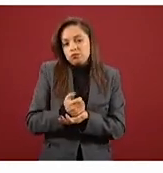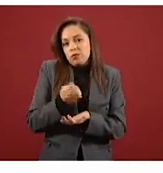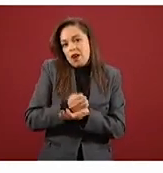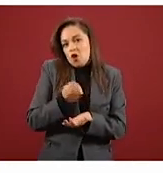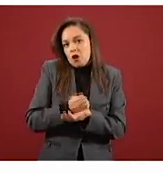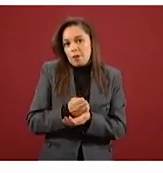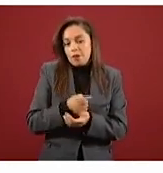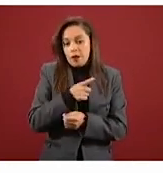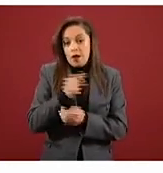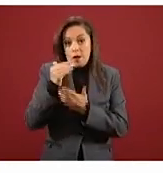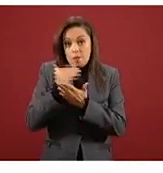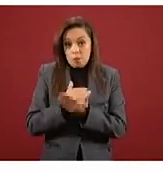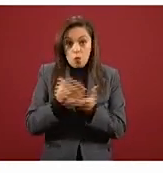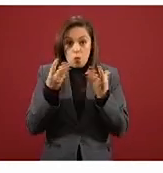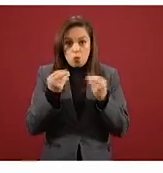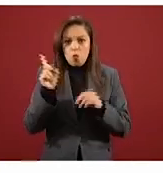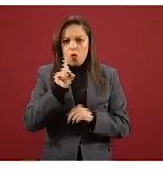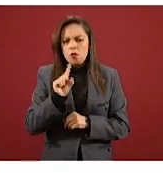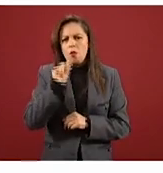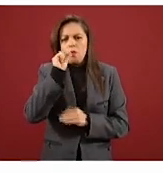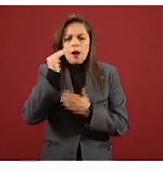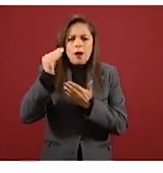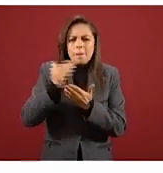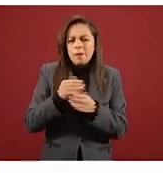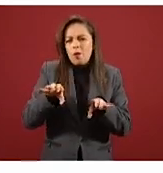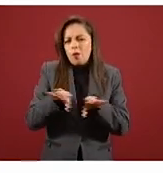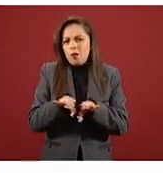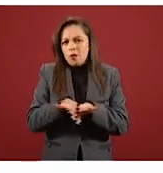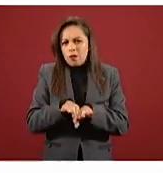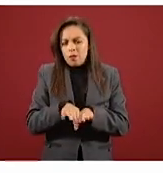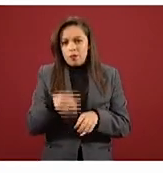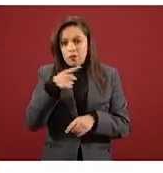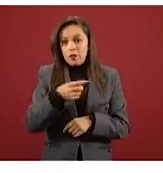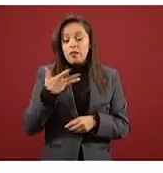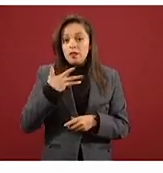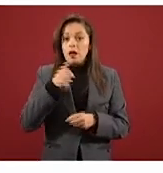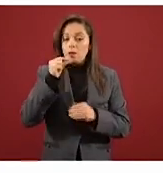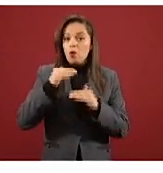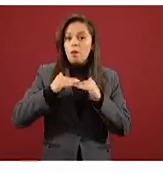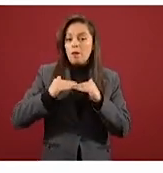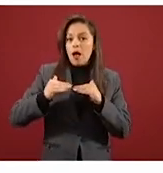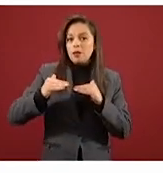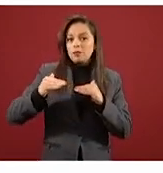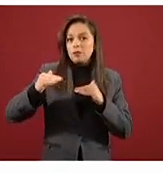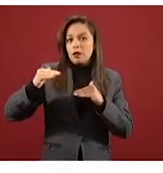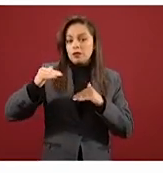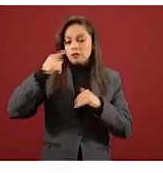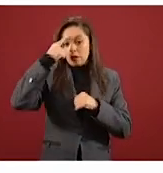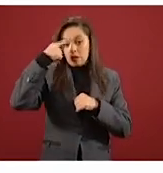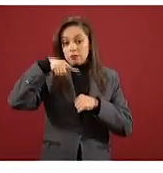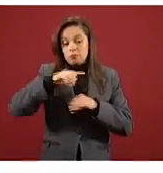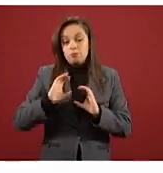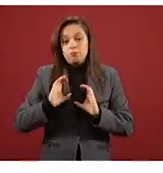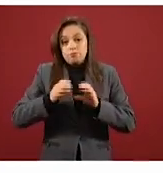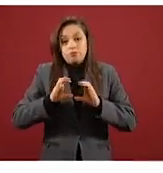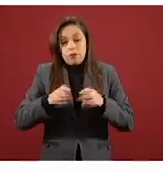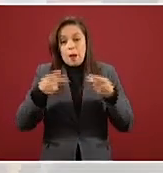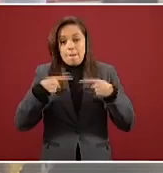importante. Lo que resulta interesante es ver cómo ha ido creciendo la disminución del empleo en diciembre,